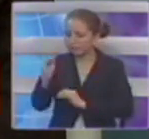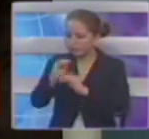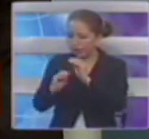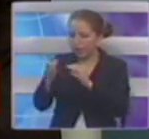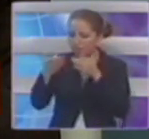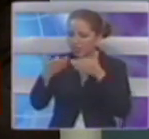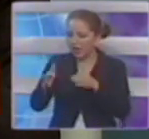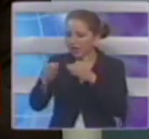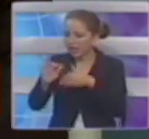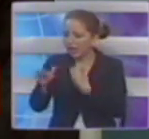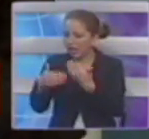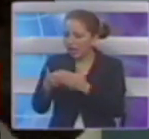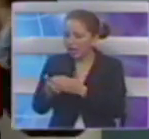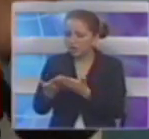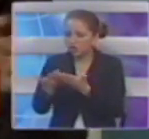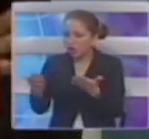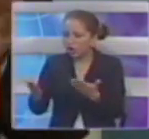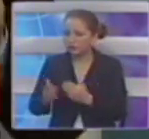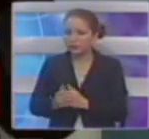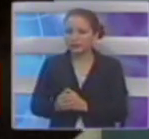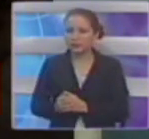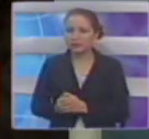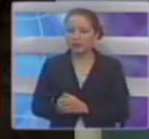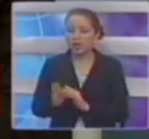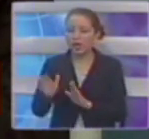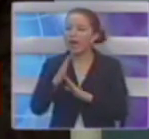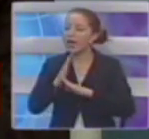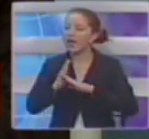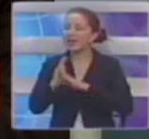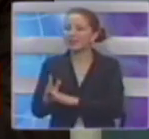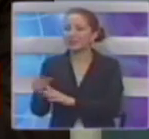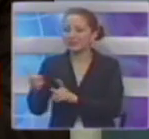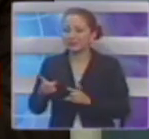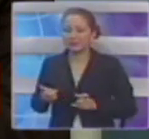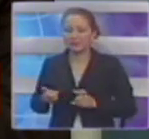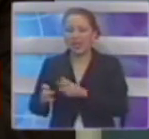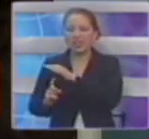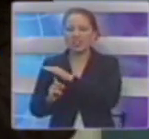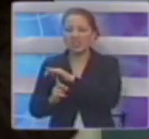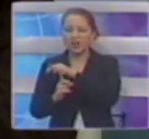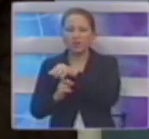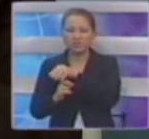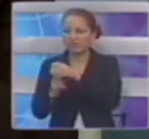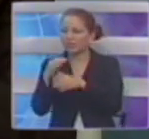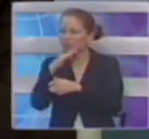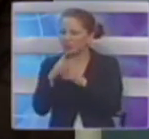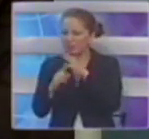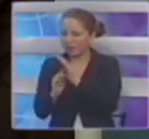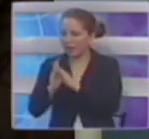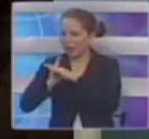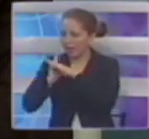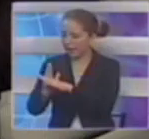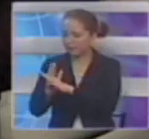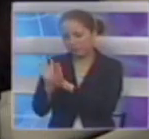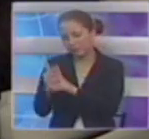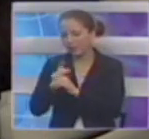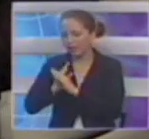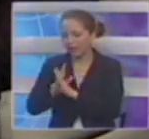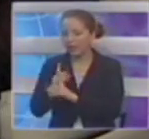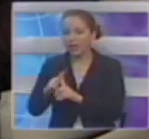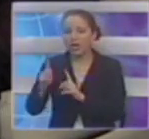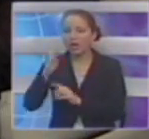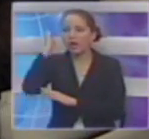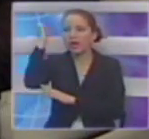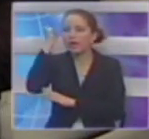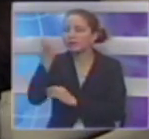los contenedores y evitar que el hongo llegue a nuestras plantaciones. Pero eso no sería suficiente. Eso está muy bien. Con la declaratoria de